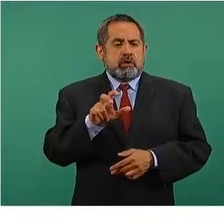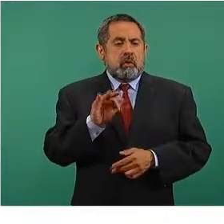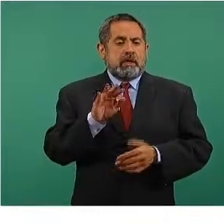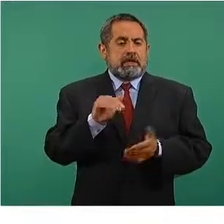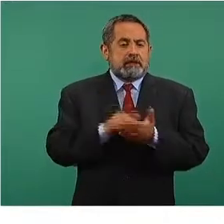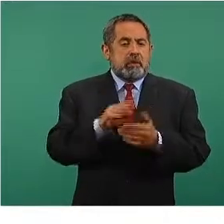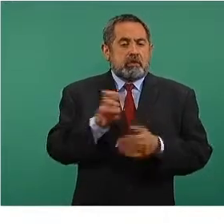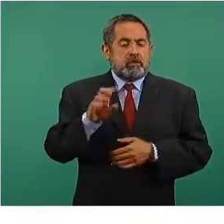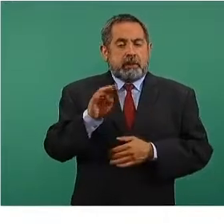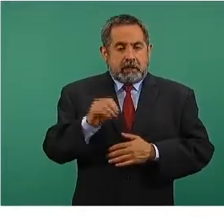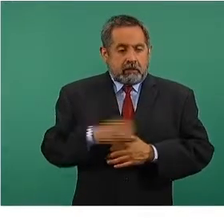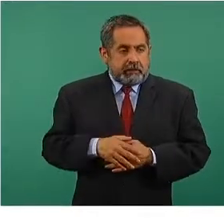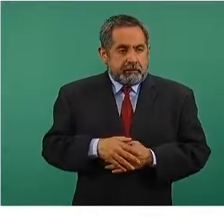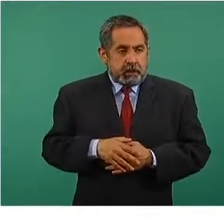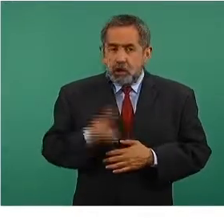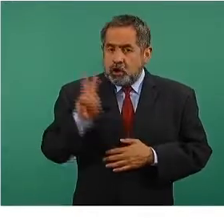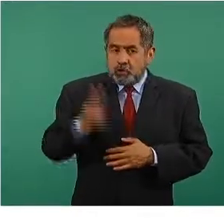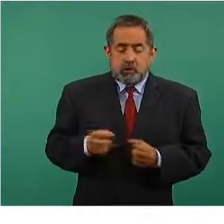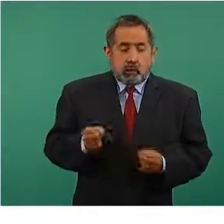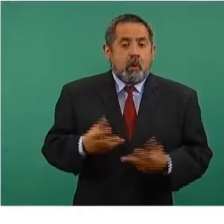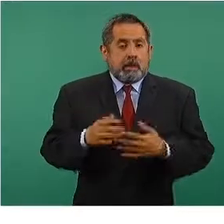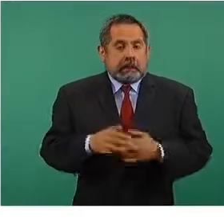846.499. ¿Cuántas observamos?